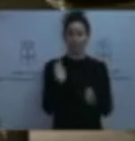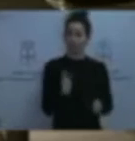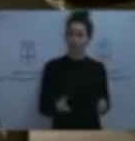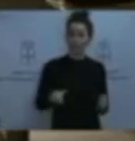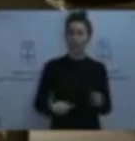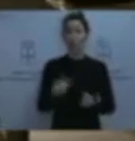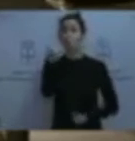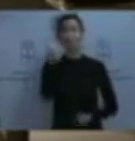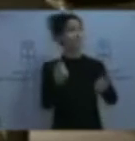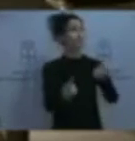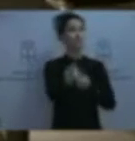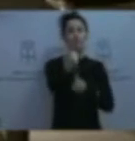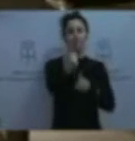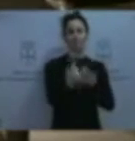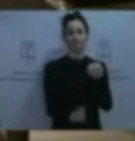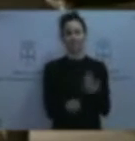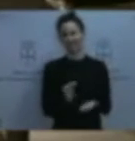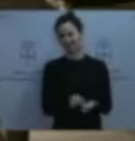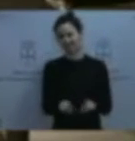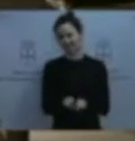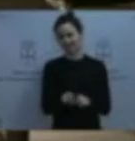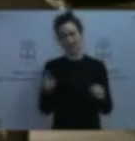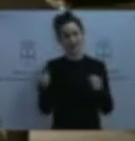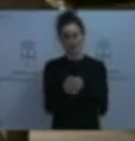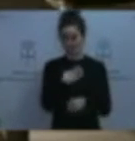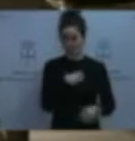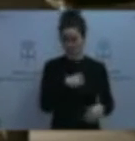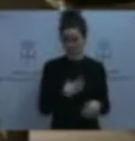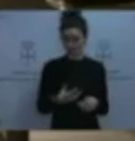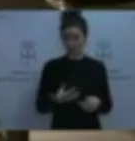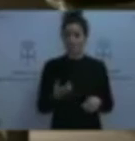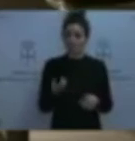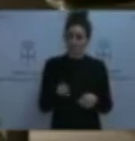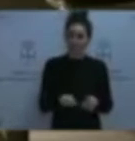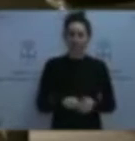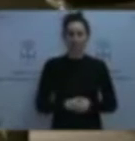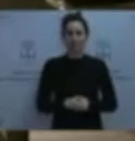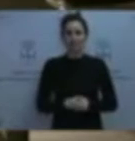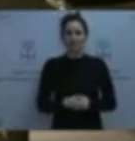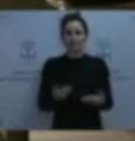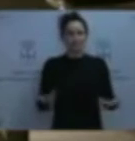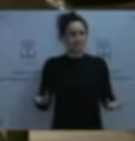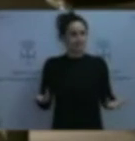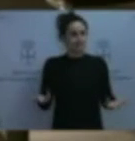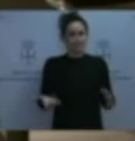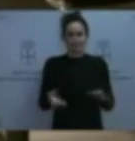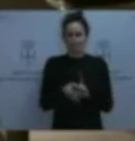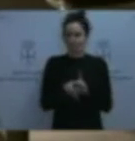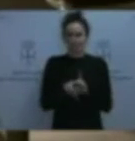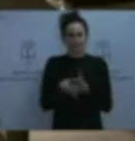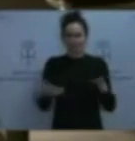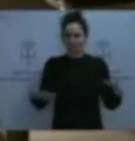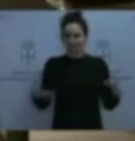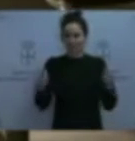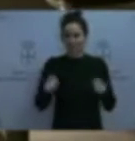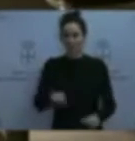aislados, a veces no fácilmente evitable, y sobre todo que no hay ninguna relación entre la cruz del